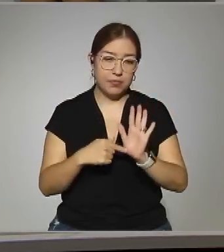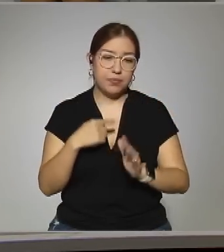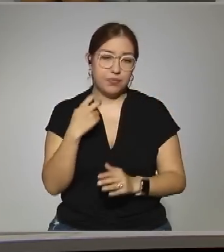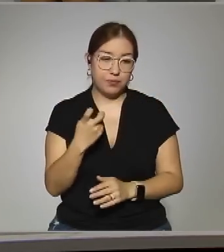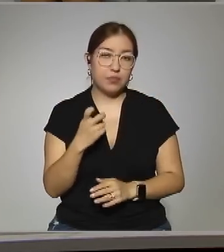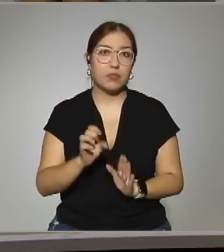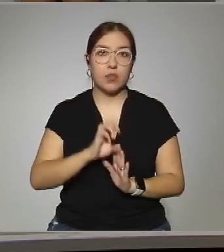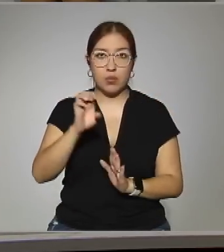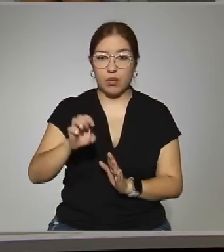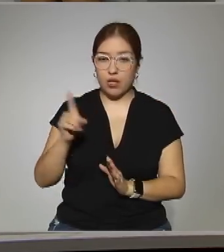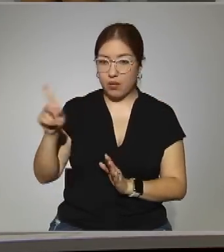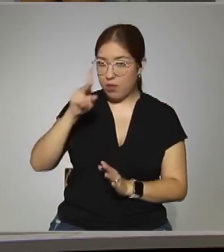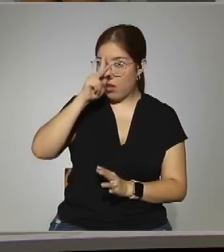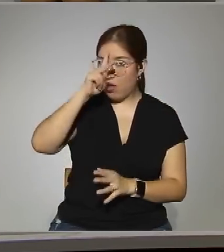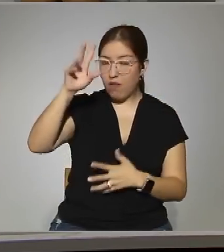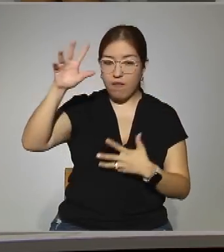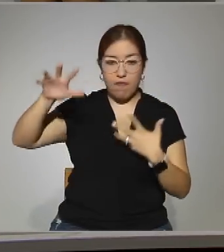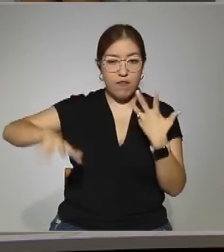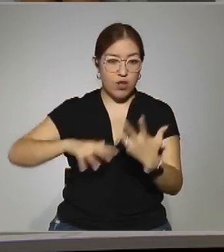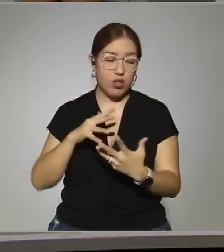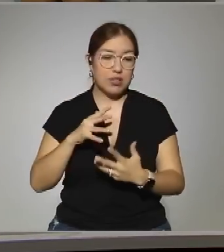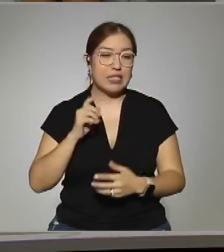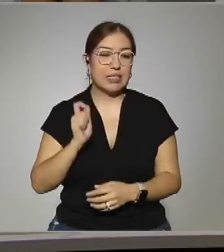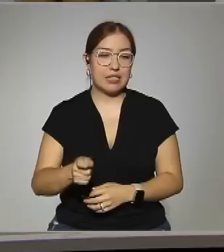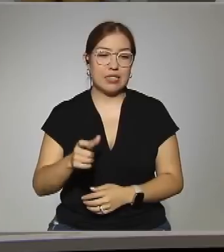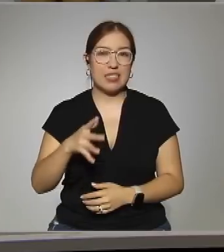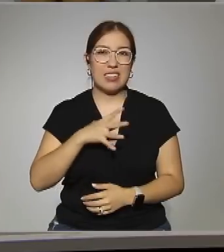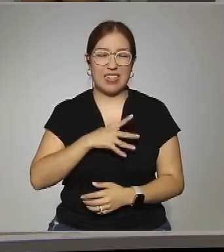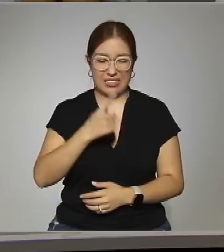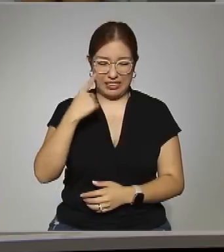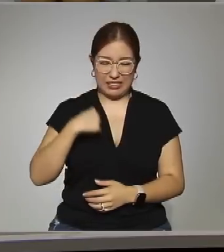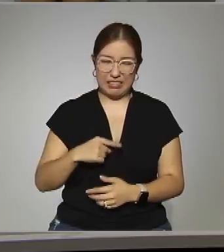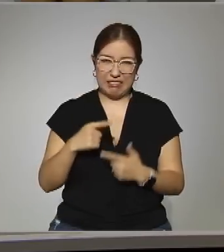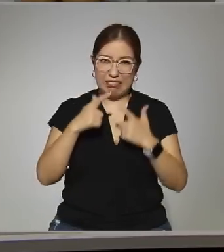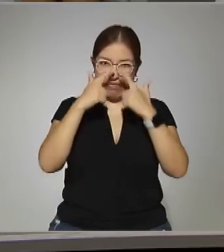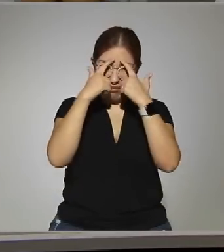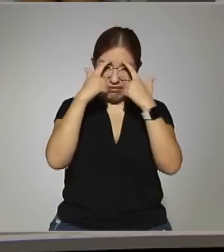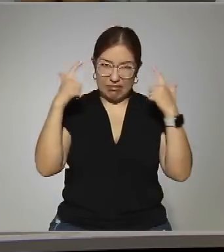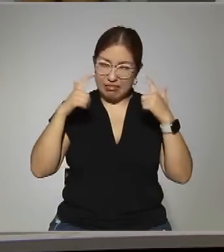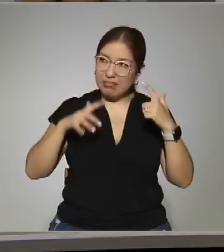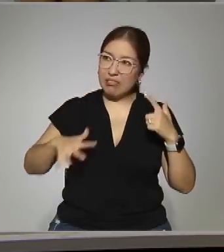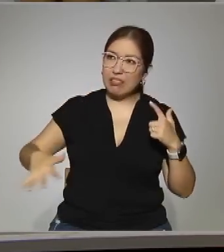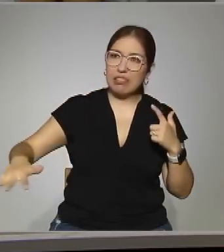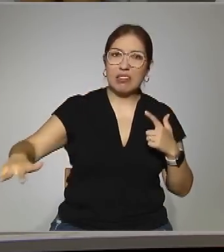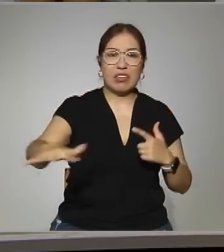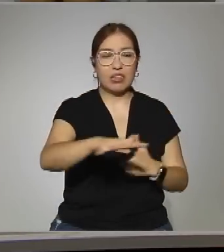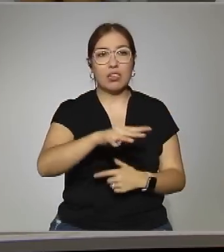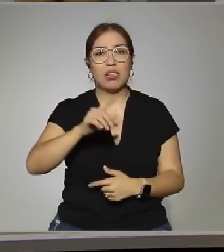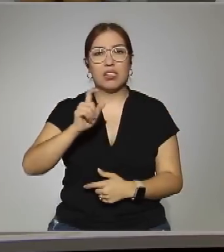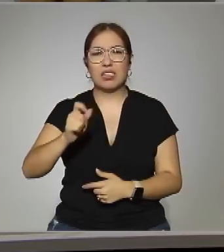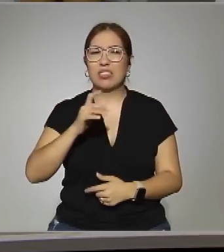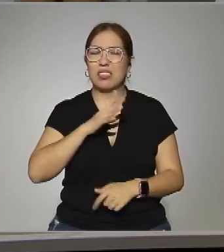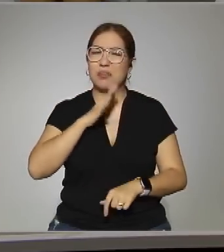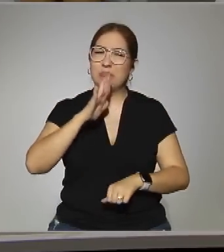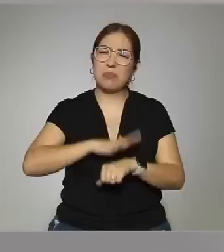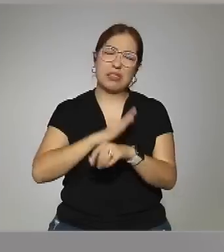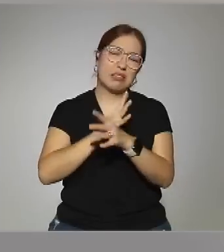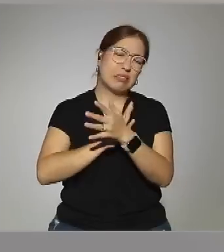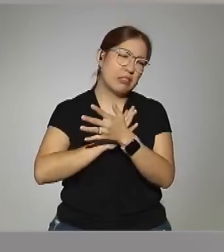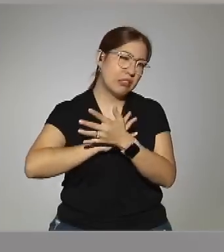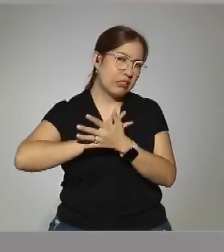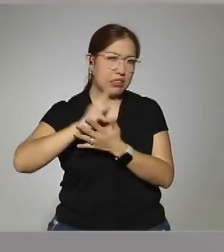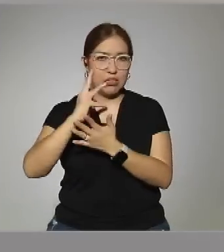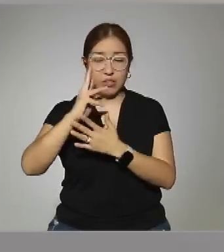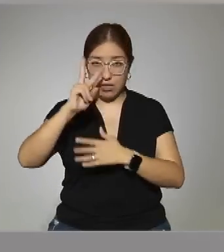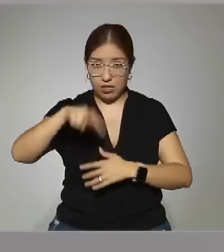En el caso de la violencia es por el nivel de hostilidad que se cree que hay alrededor. Claro. Es una defensa exagerada frente